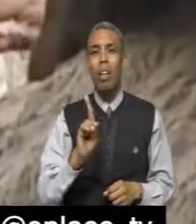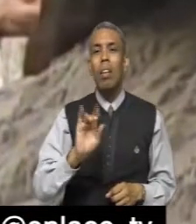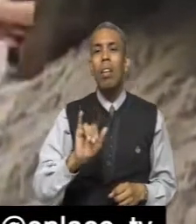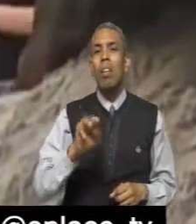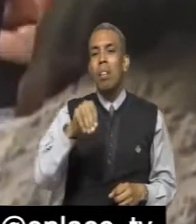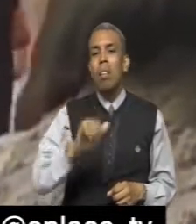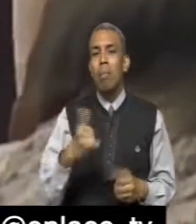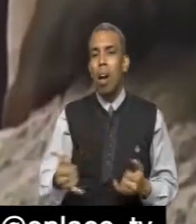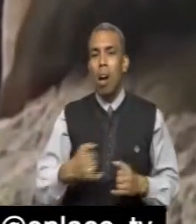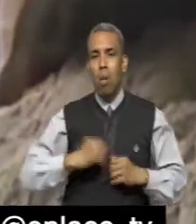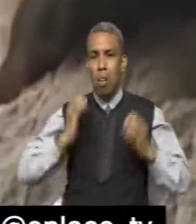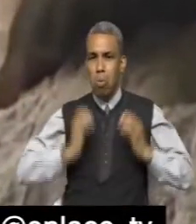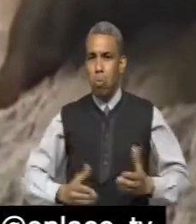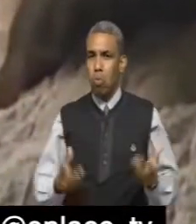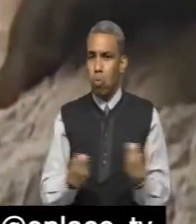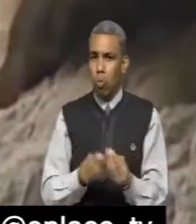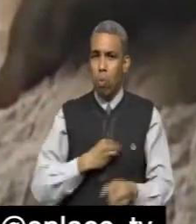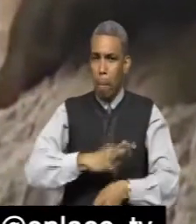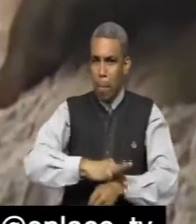legal.